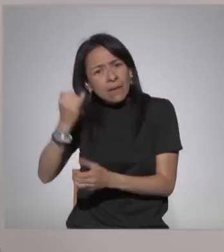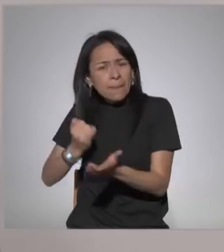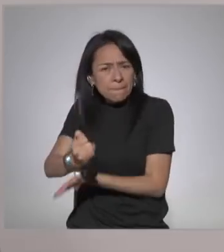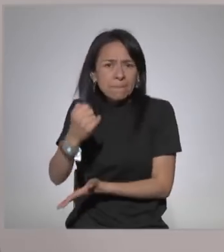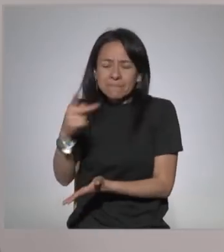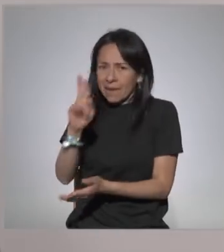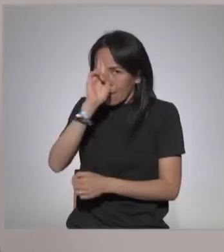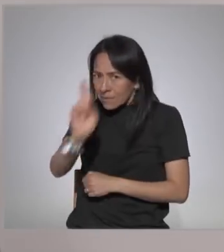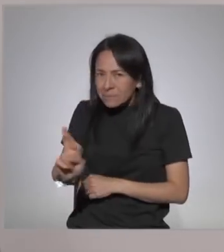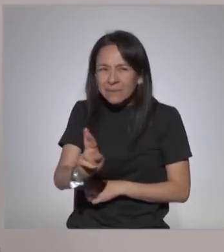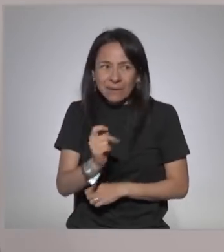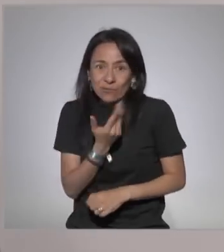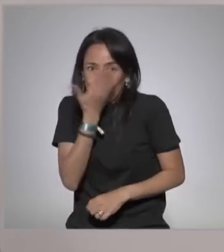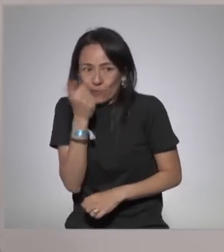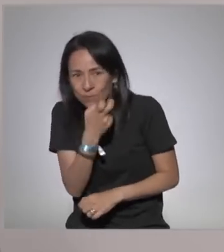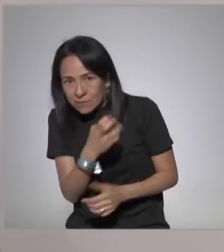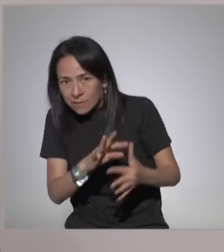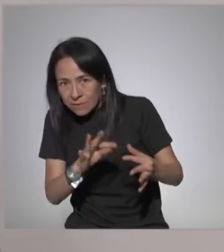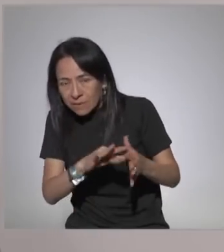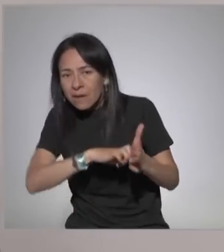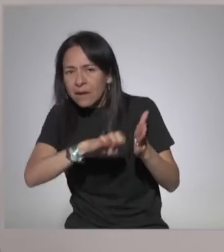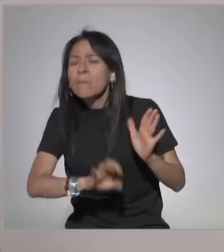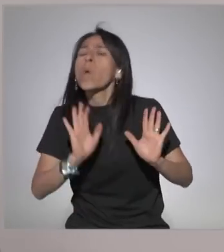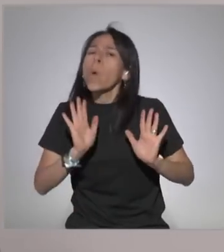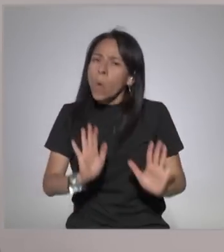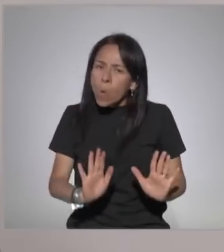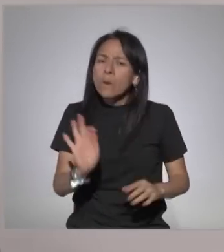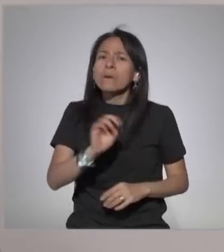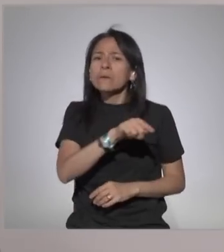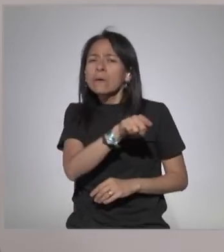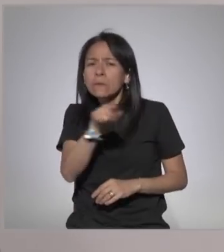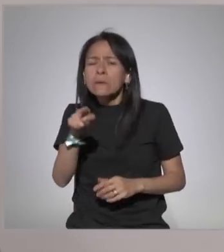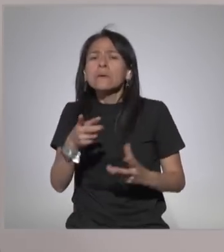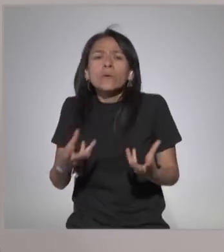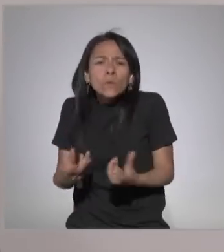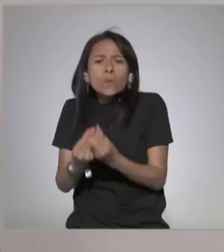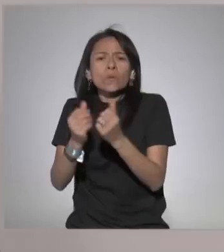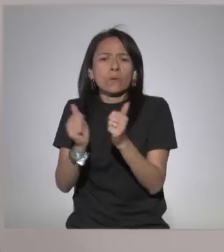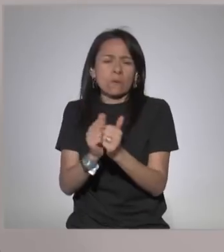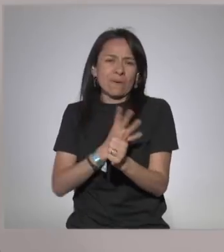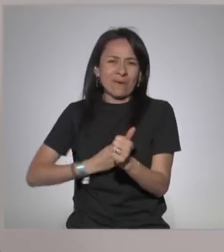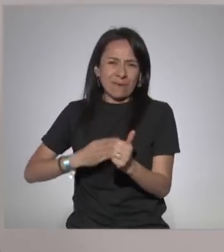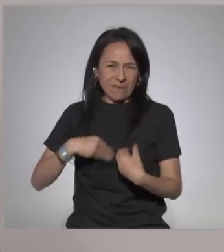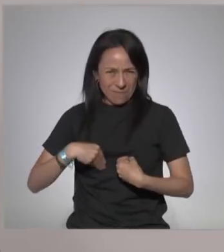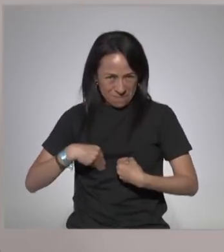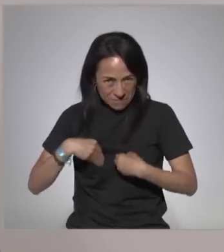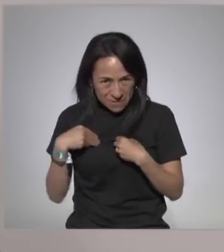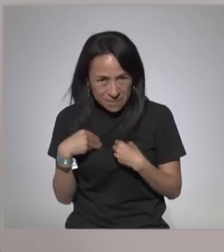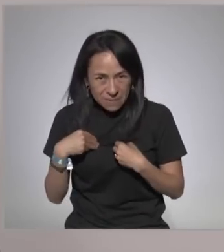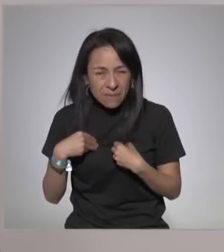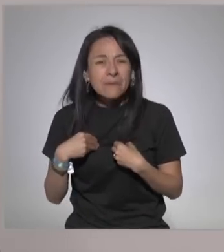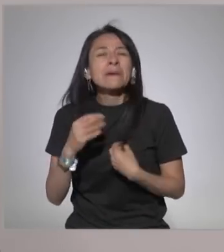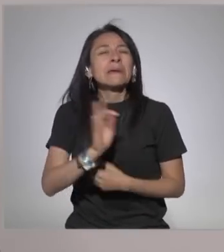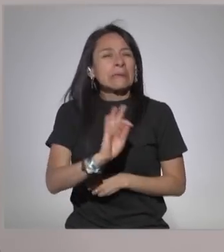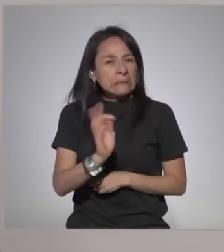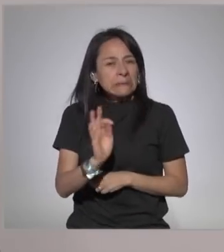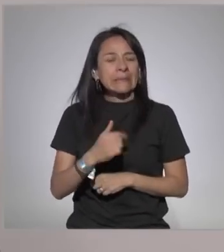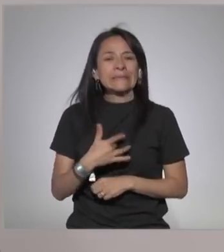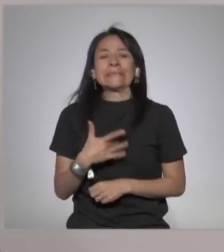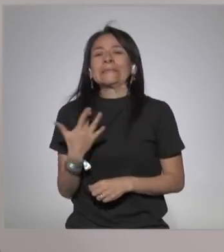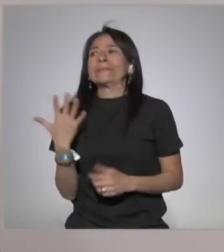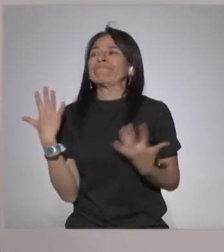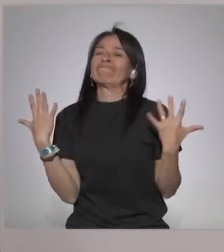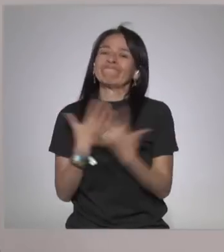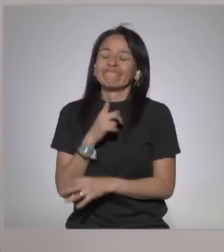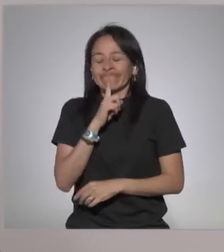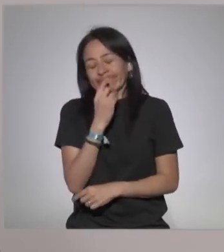nos planteabas, pues, aquí la cuestión es que, pues, si viven con los hijos, no sé si existe esta sensación de, bueno, pues ahora me